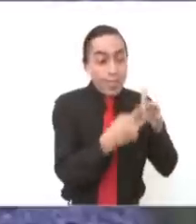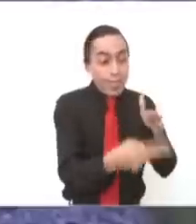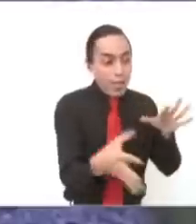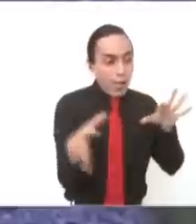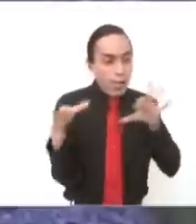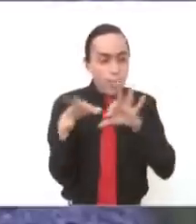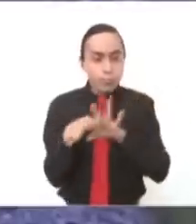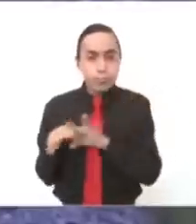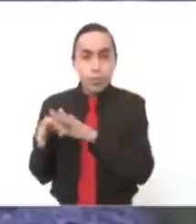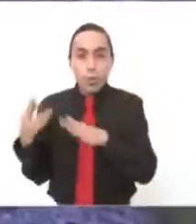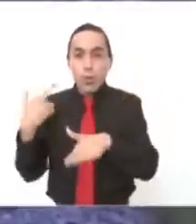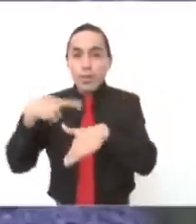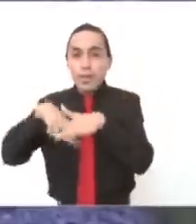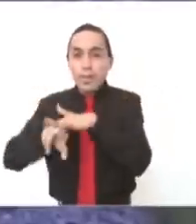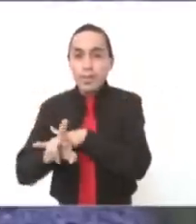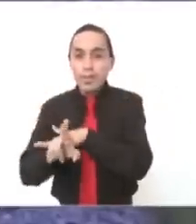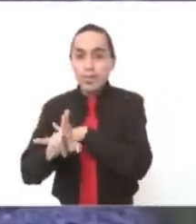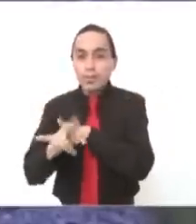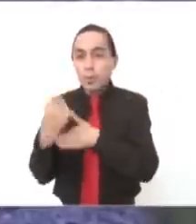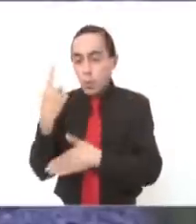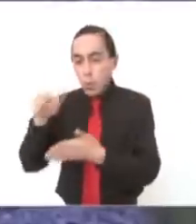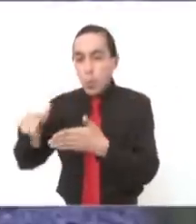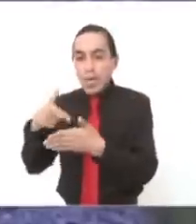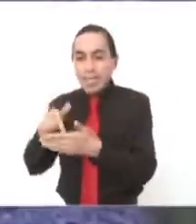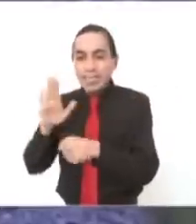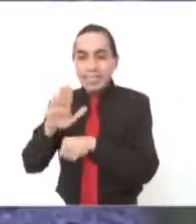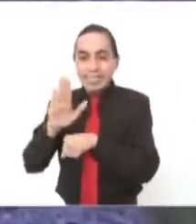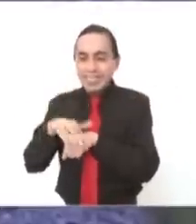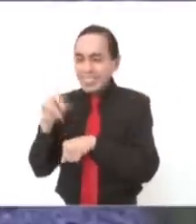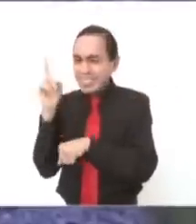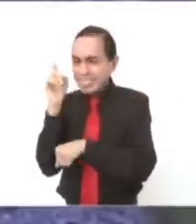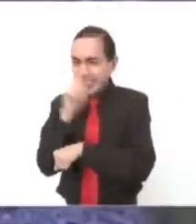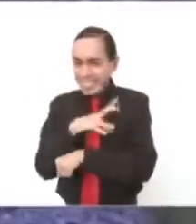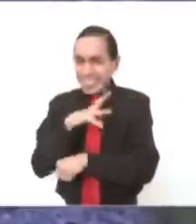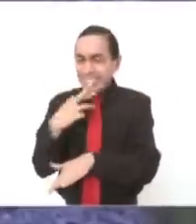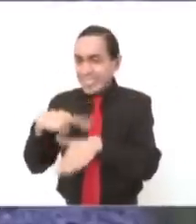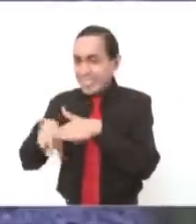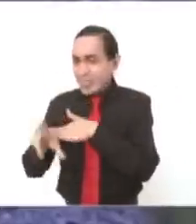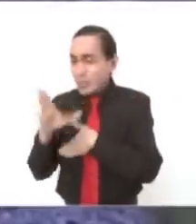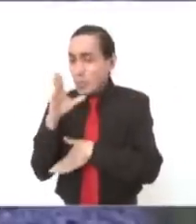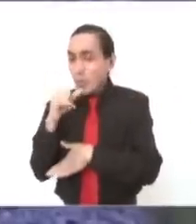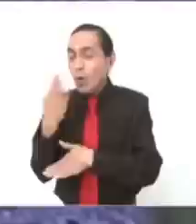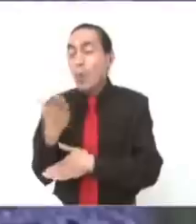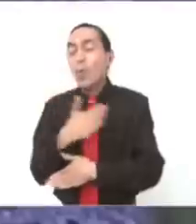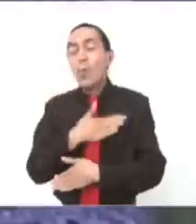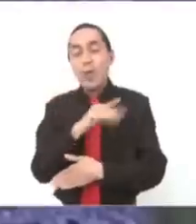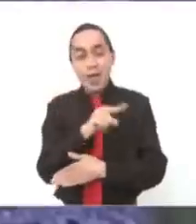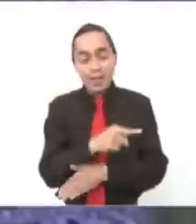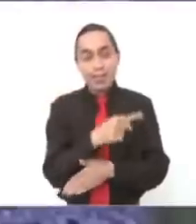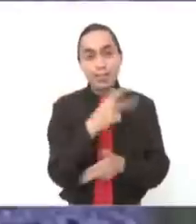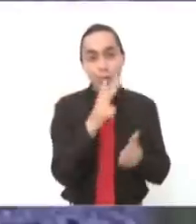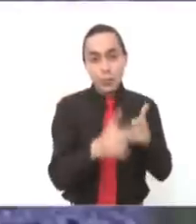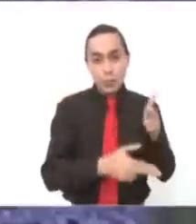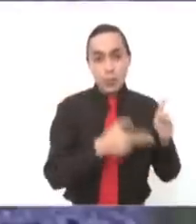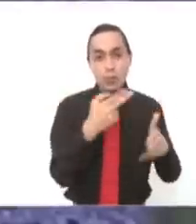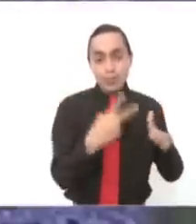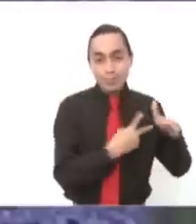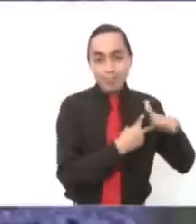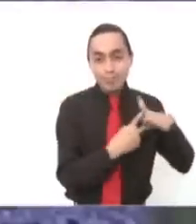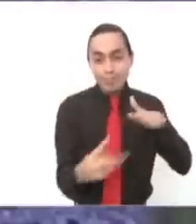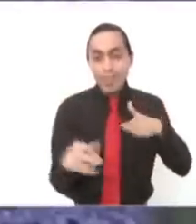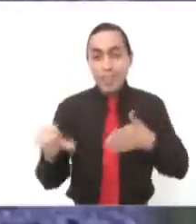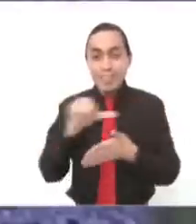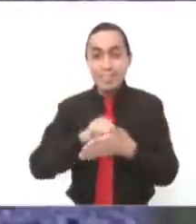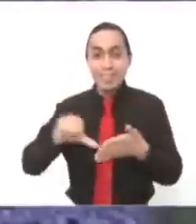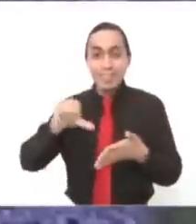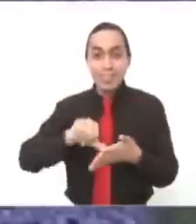en una zona donde ya es más difícil que llegue el metro, pero llega el tren ligero hasta el centro de Xochimilco,